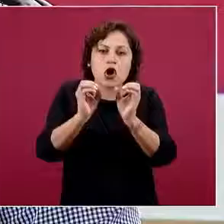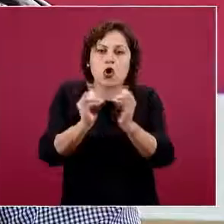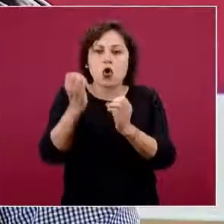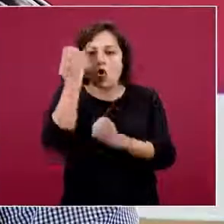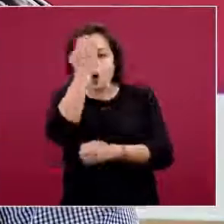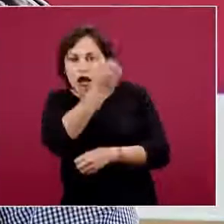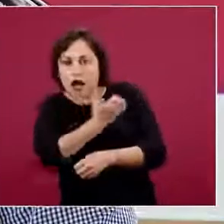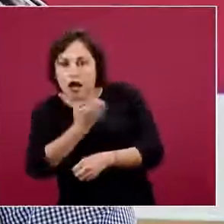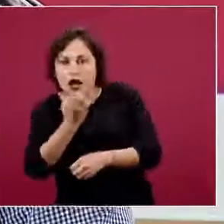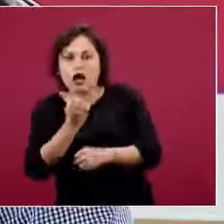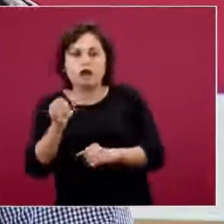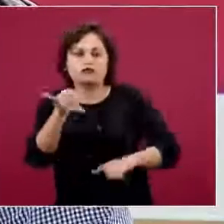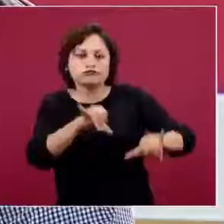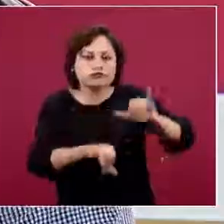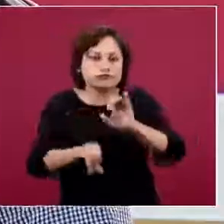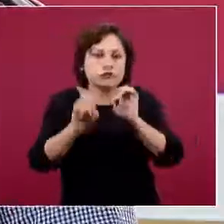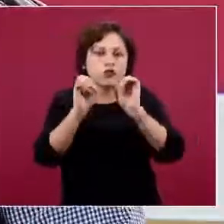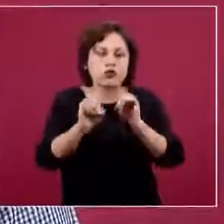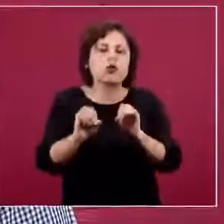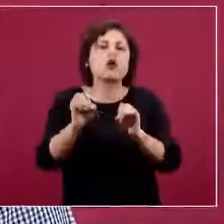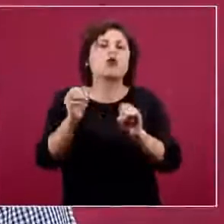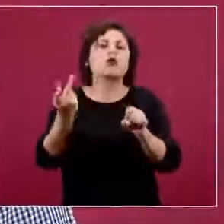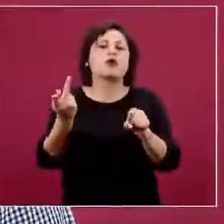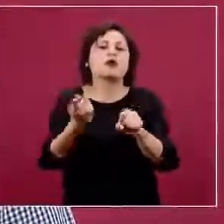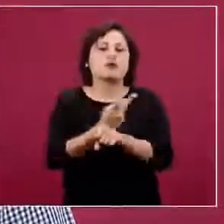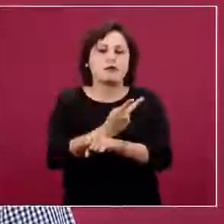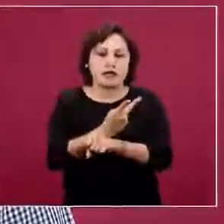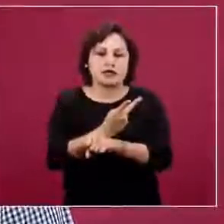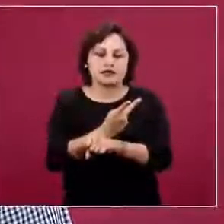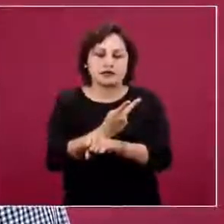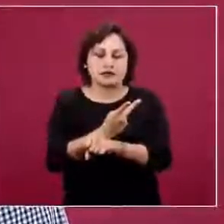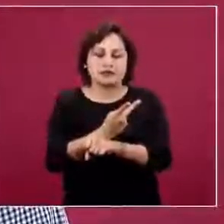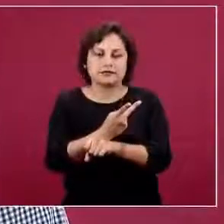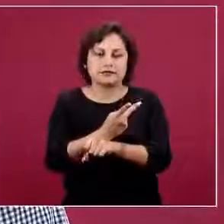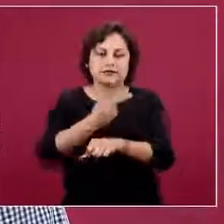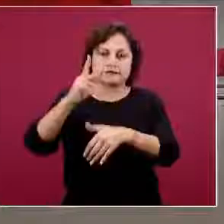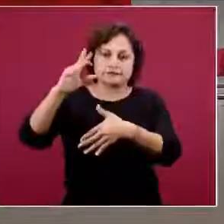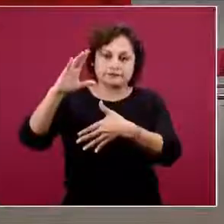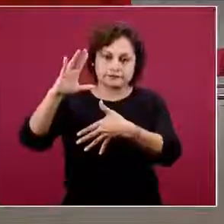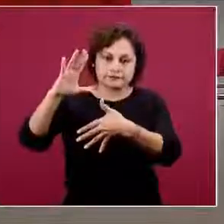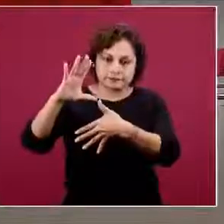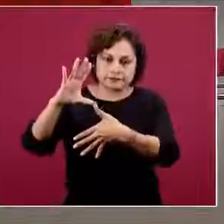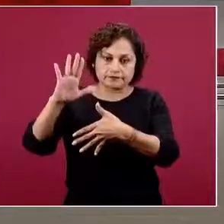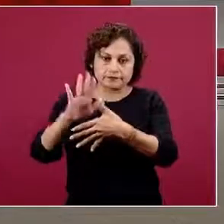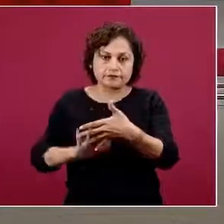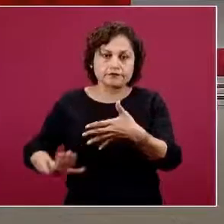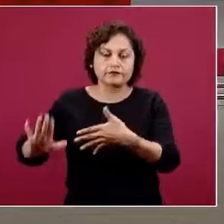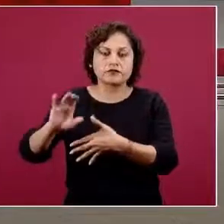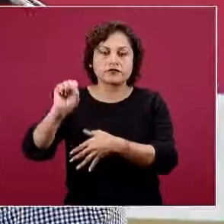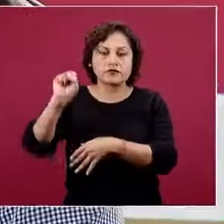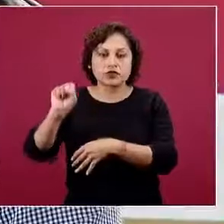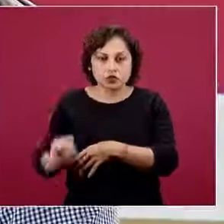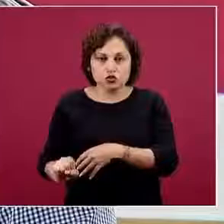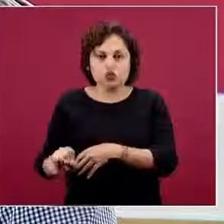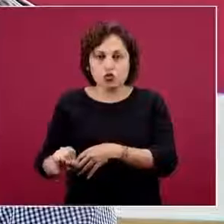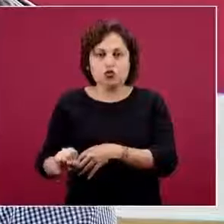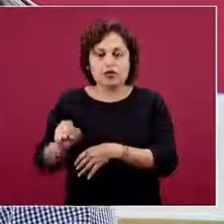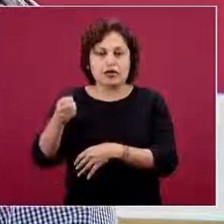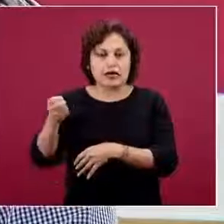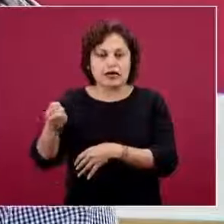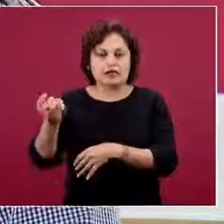del hemisferio sur, que acaba de terminar su temporada alta de influenza y que además tuvo